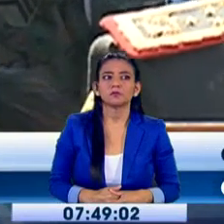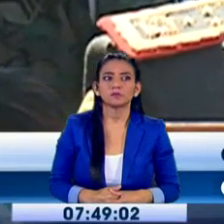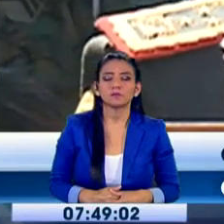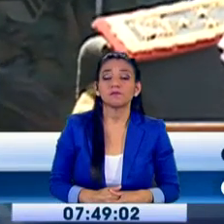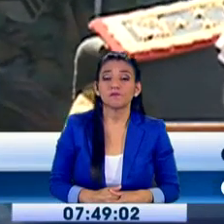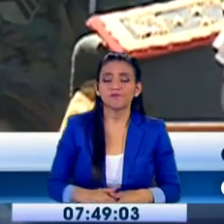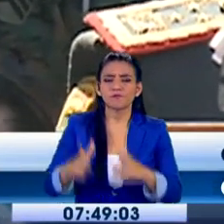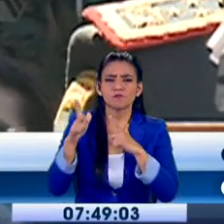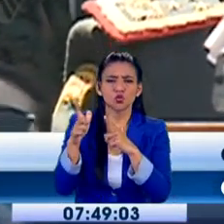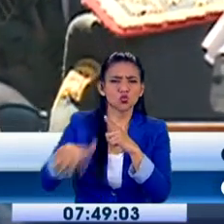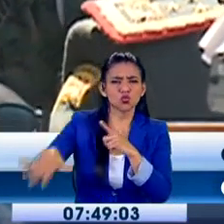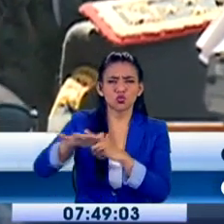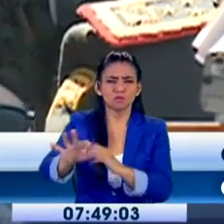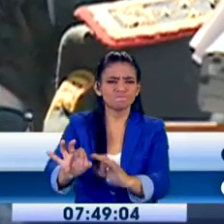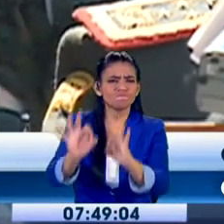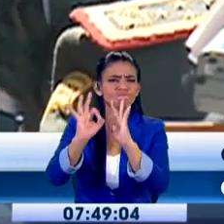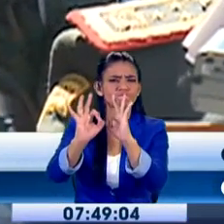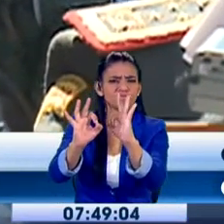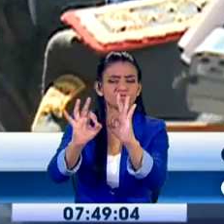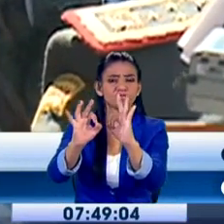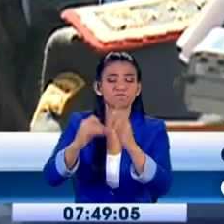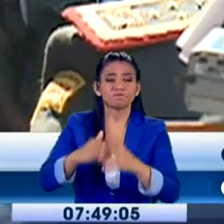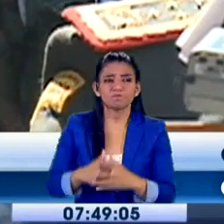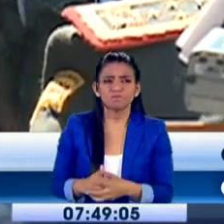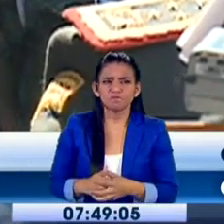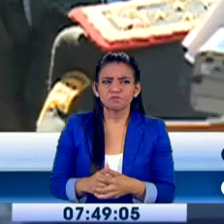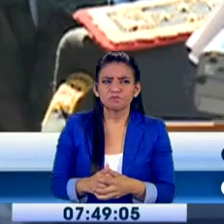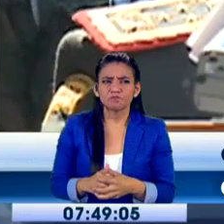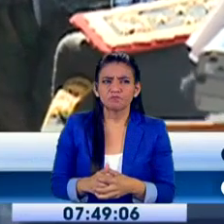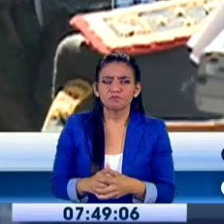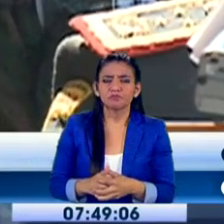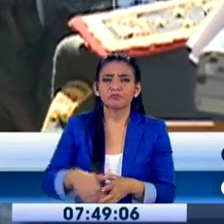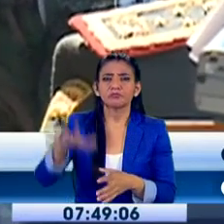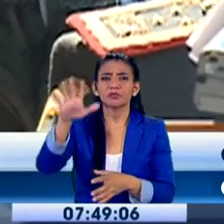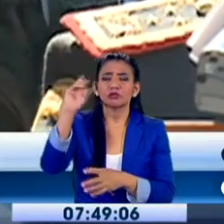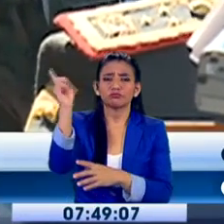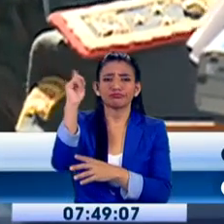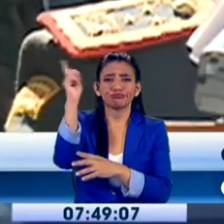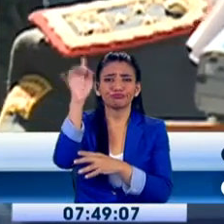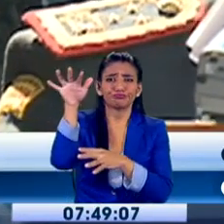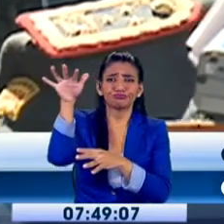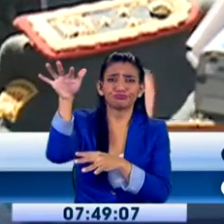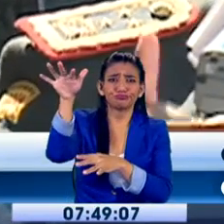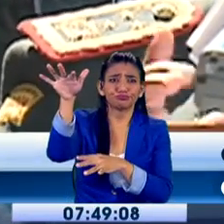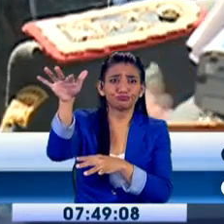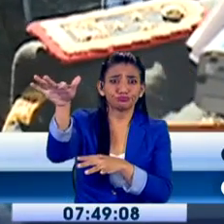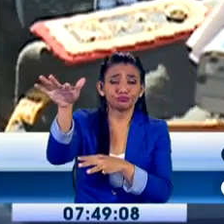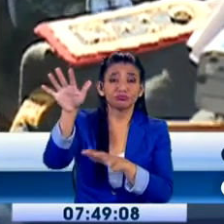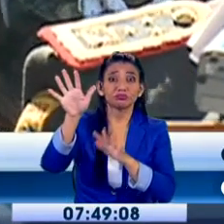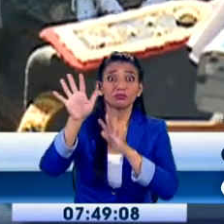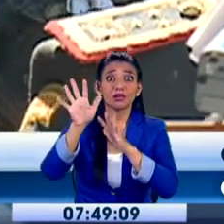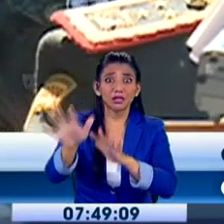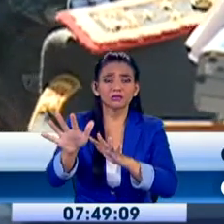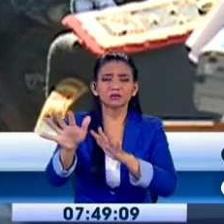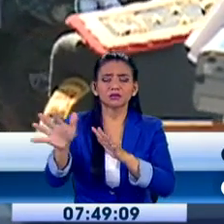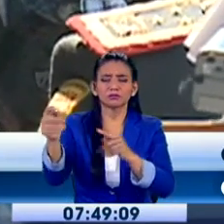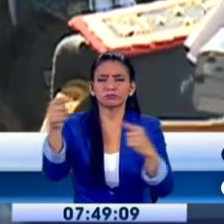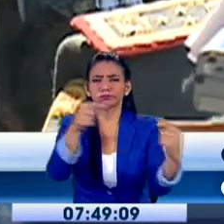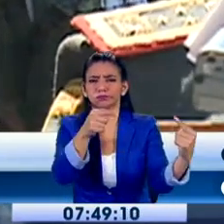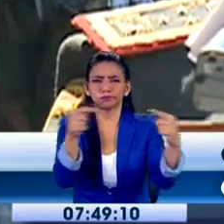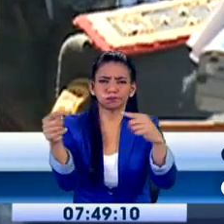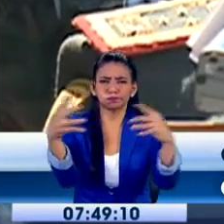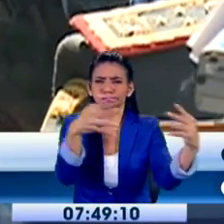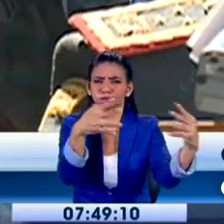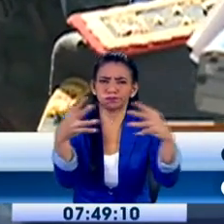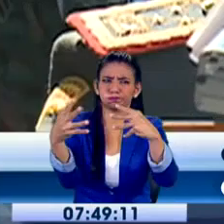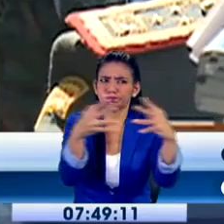artillería antiaérea al derribar 5 helicópteros enemigos, así como también